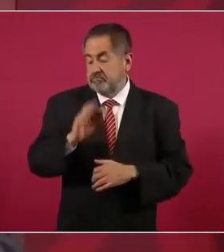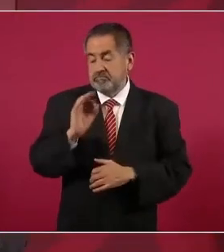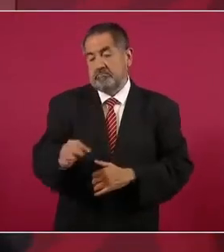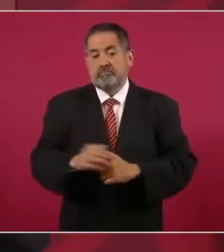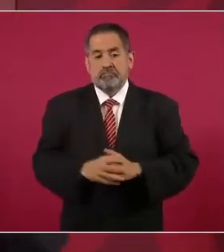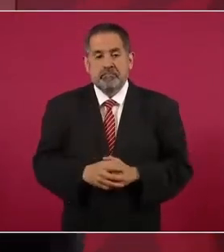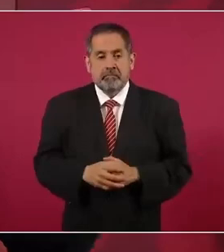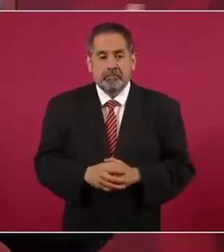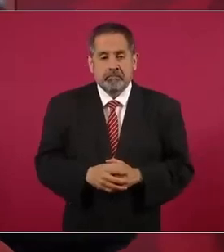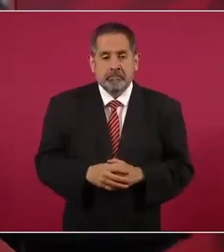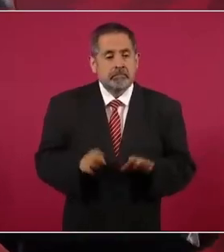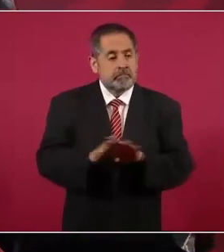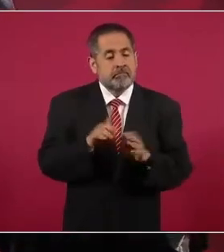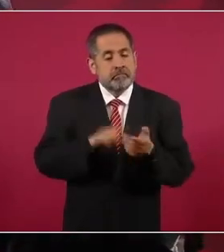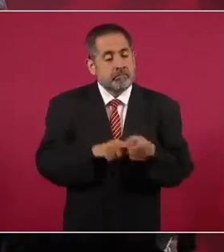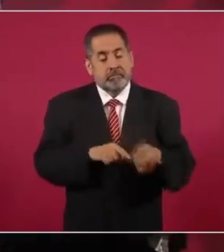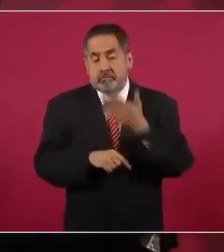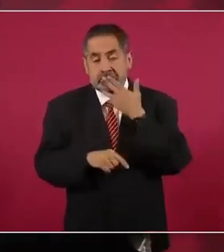Estamos hablando de